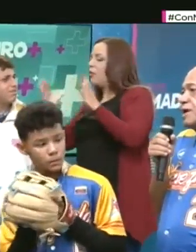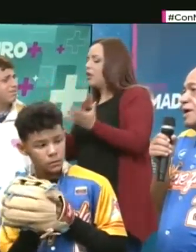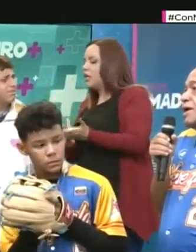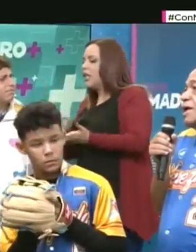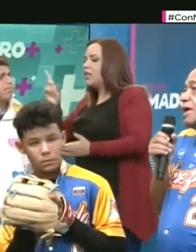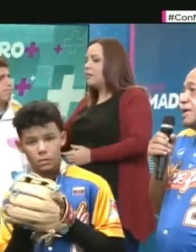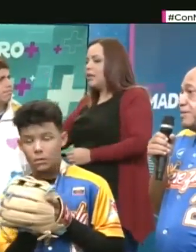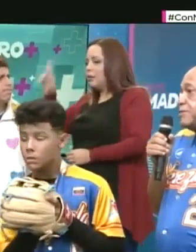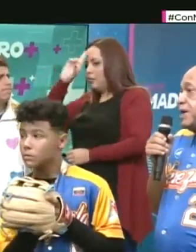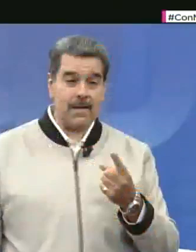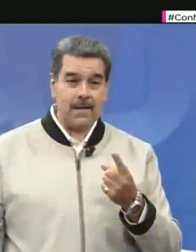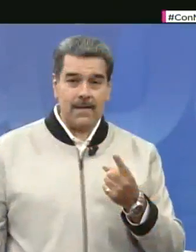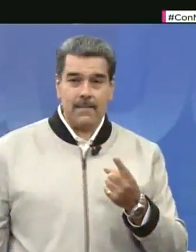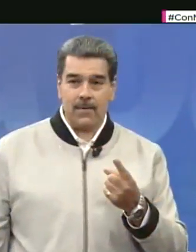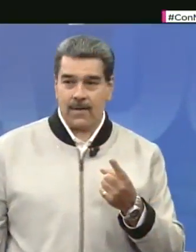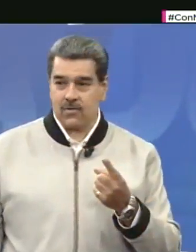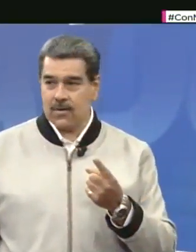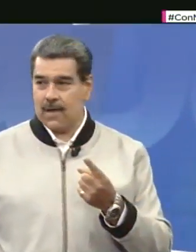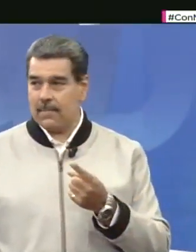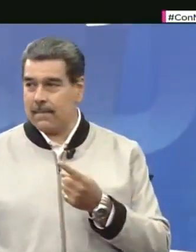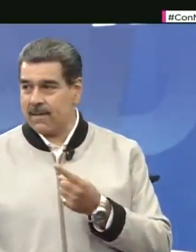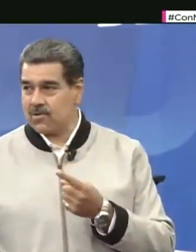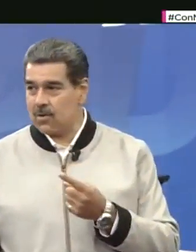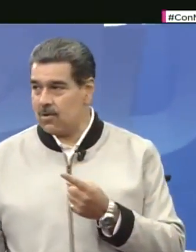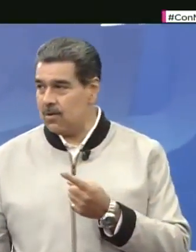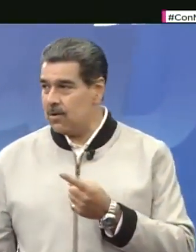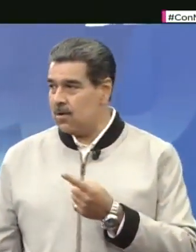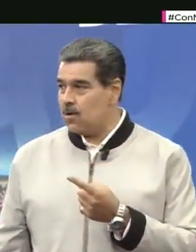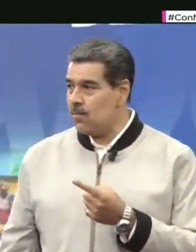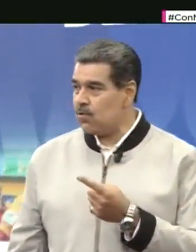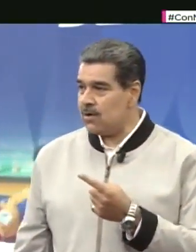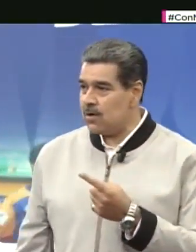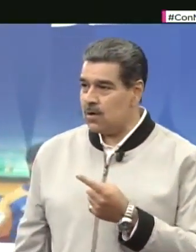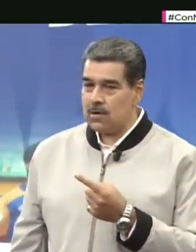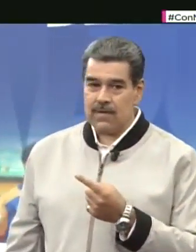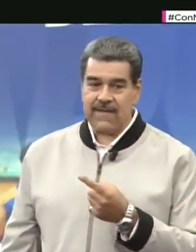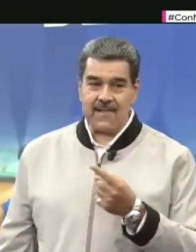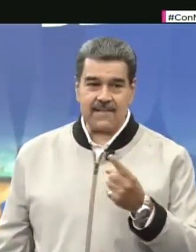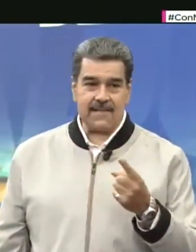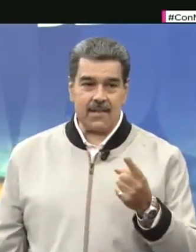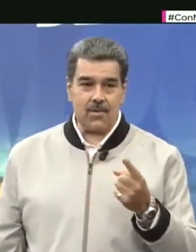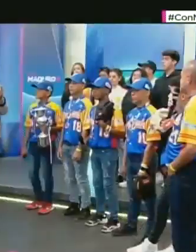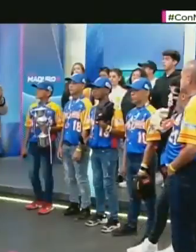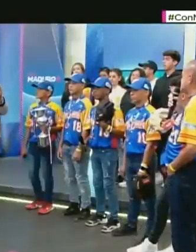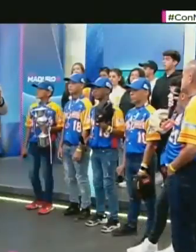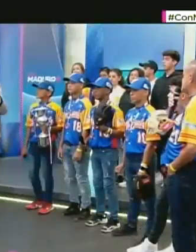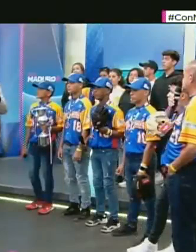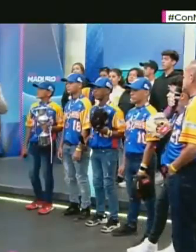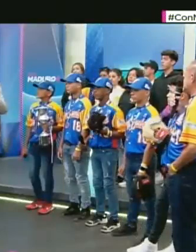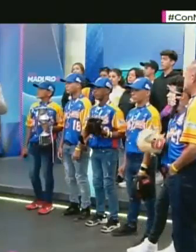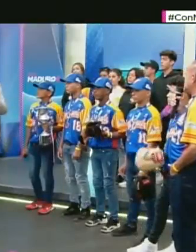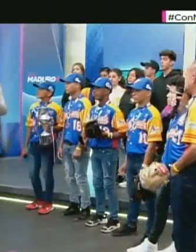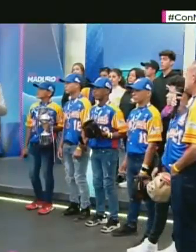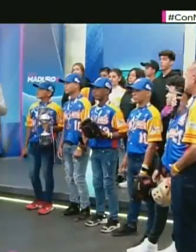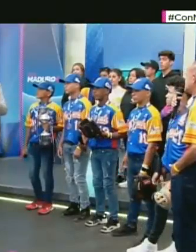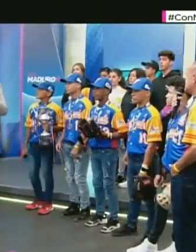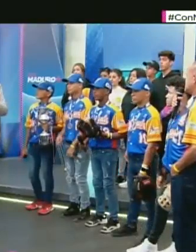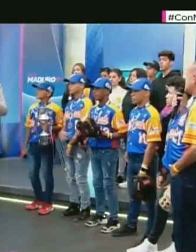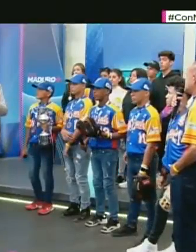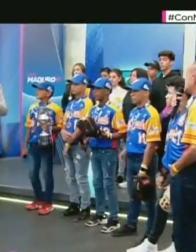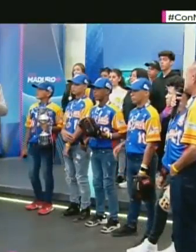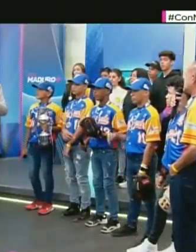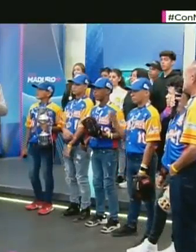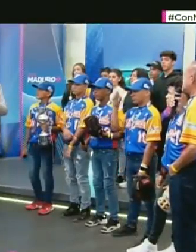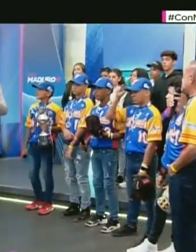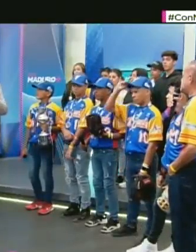República Dominicana... La primera niña. La primera niña. Por eso. Y ahí me impresionó... Francis Sandoval. Francis Sandoval. Yo la felicito porque a mí me